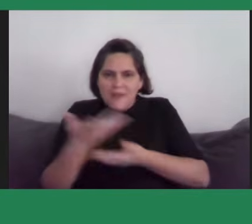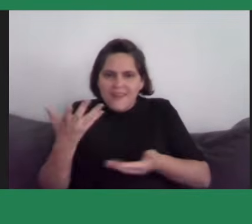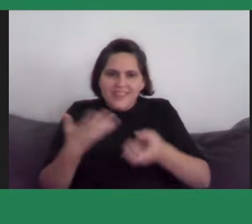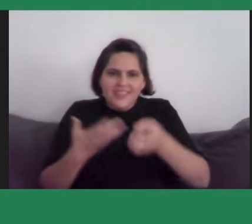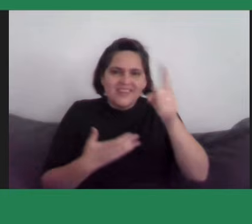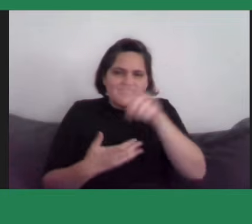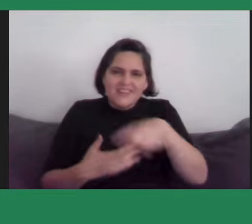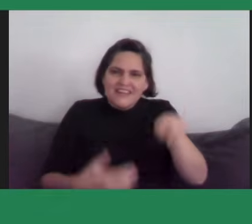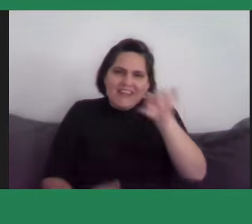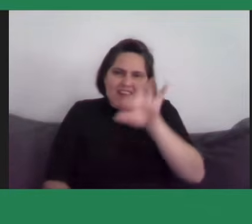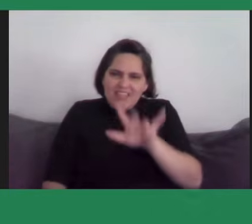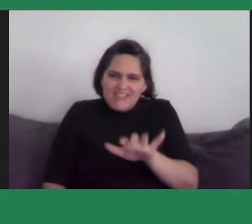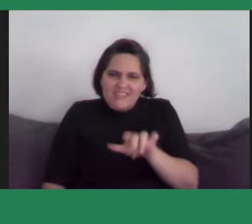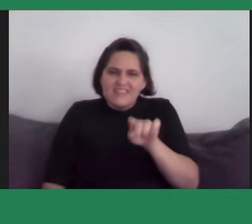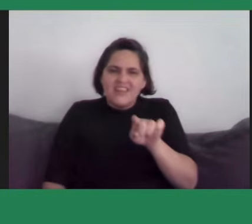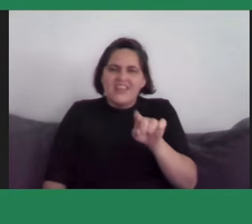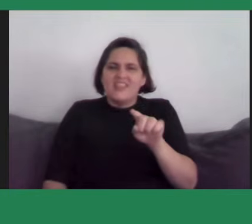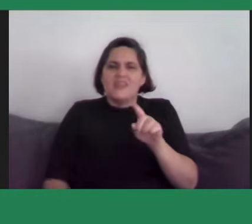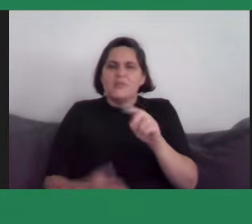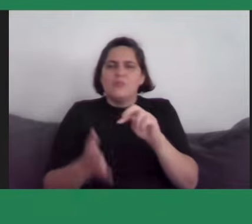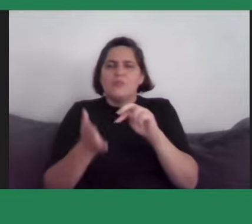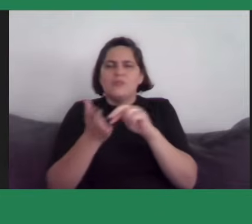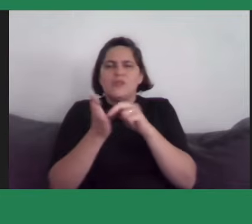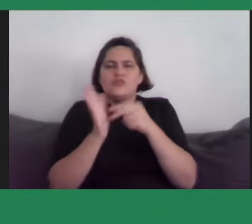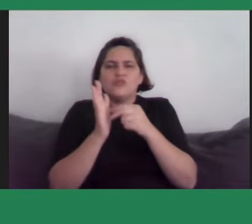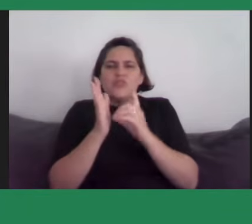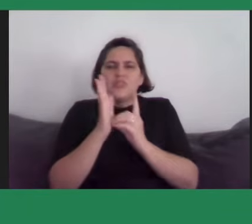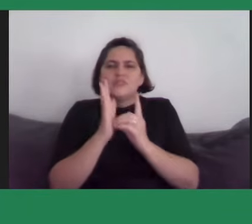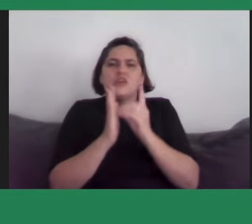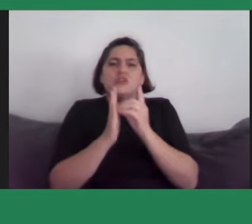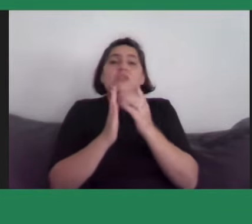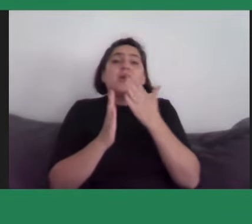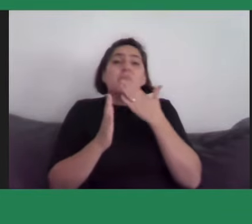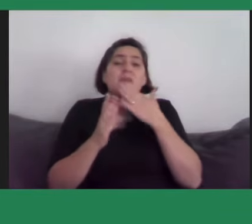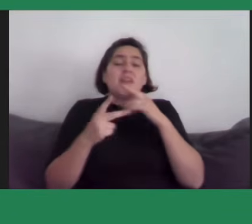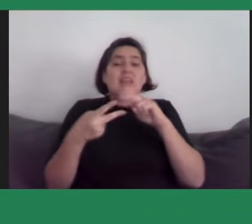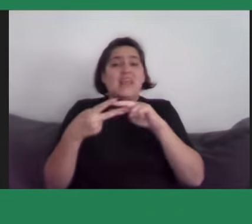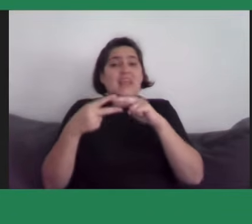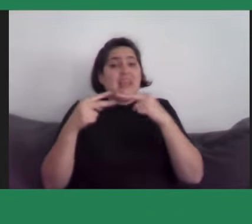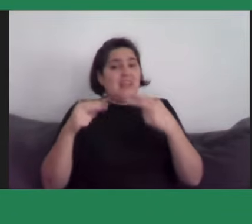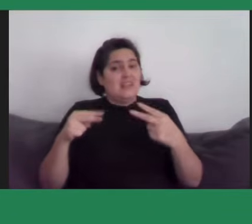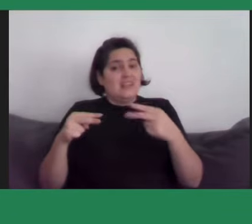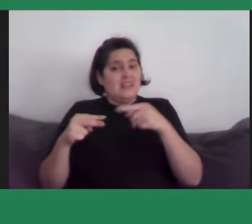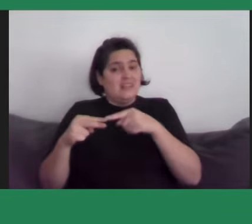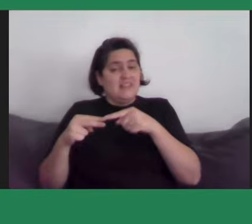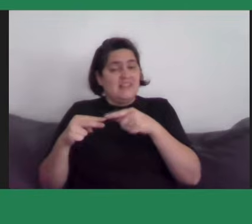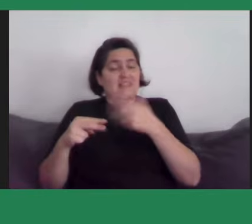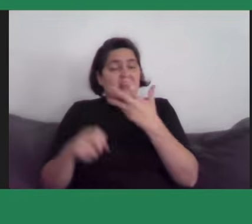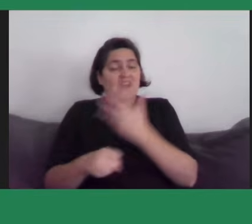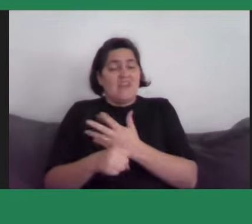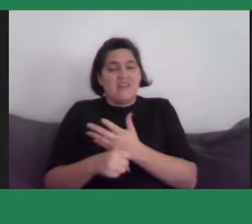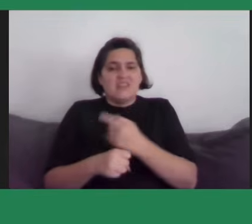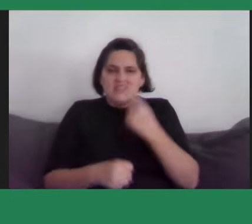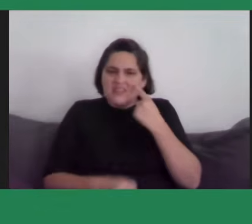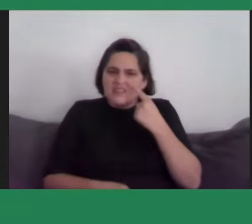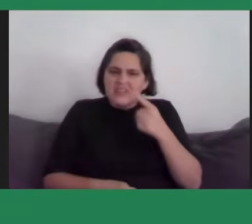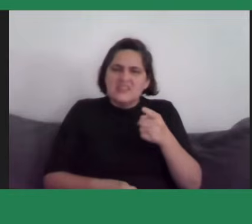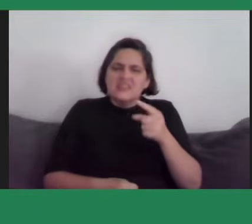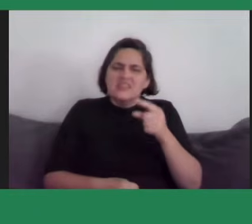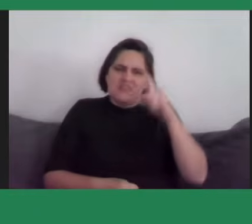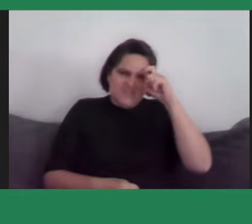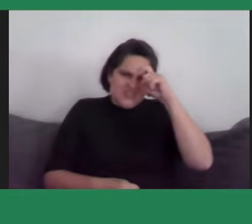también comparten muchos genes en común. Dificultades, por ejemplo, del procesamiento sensorial, que es tan